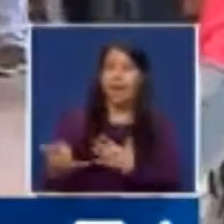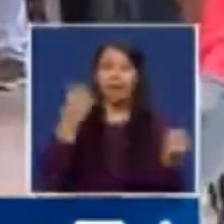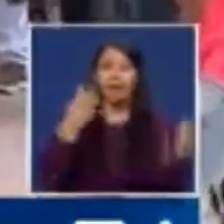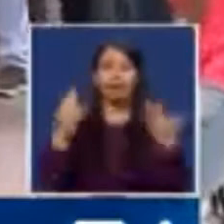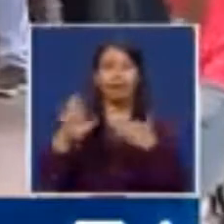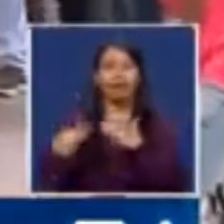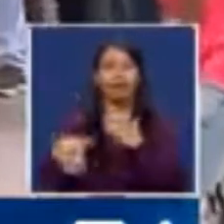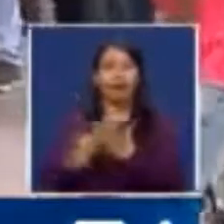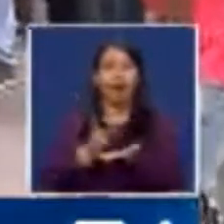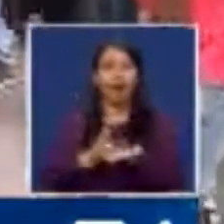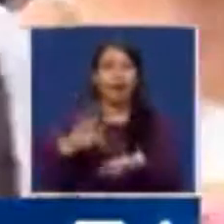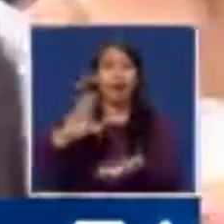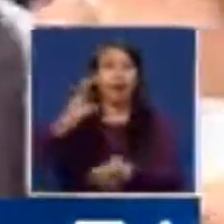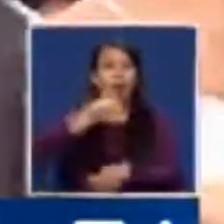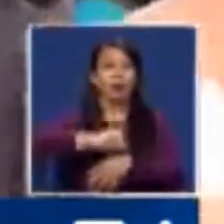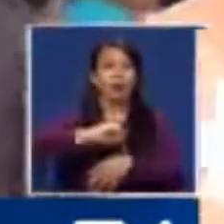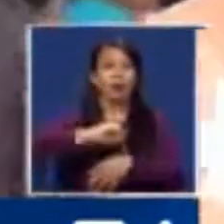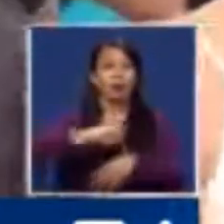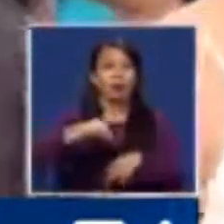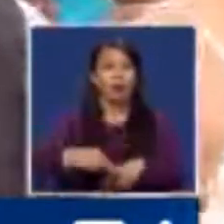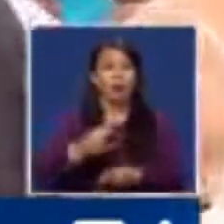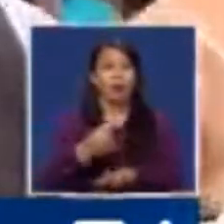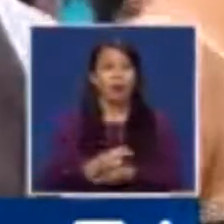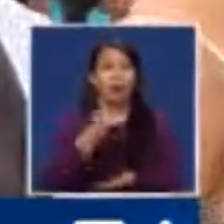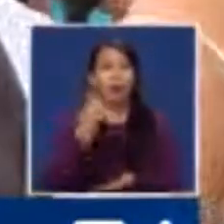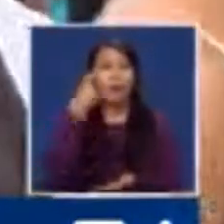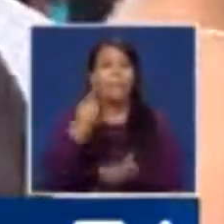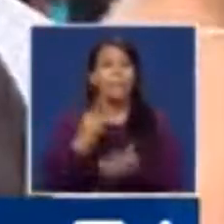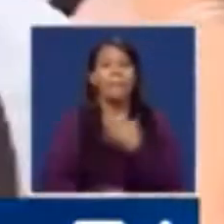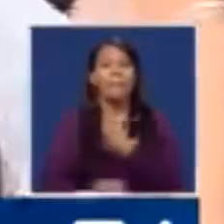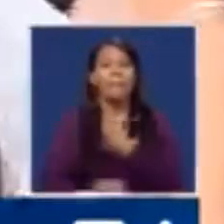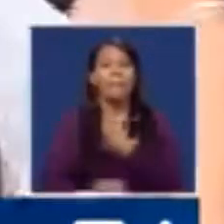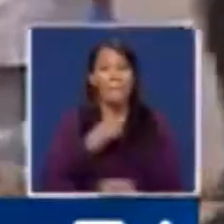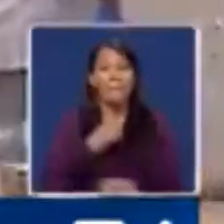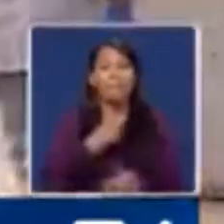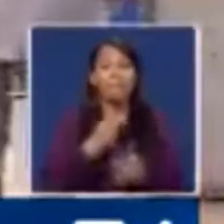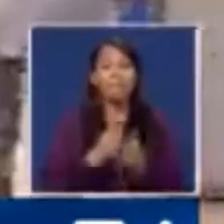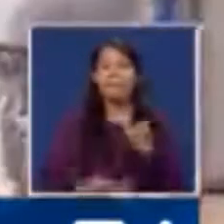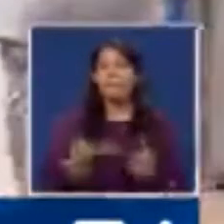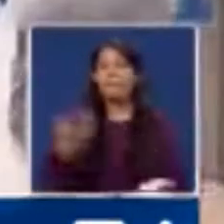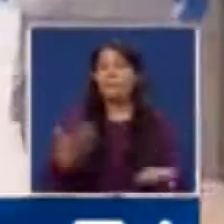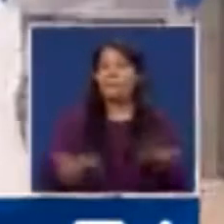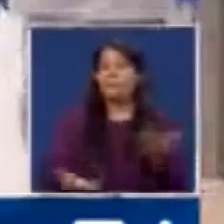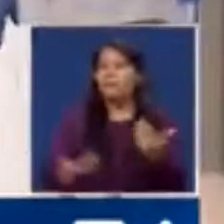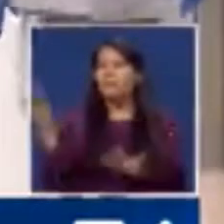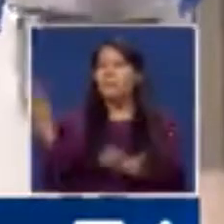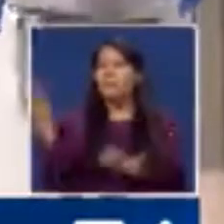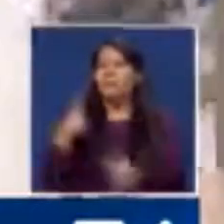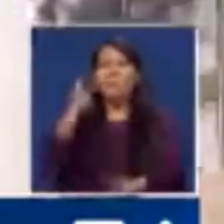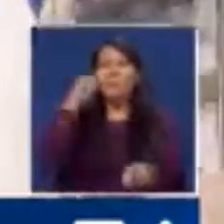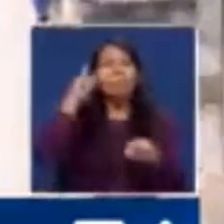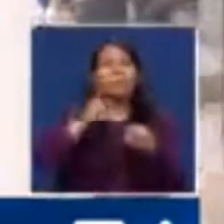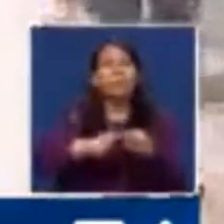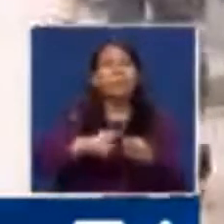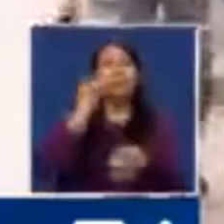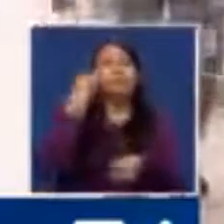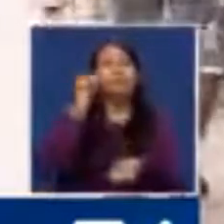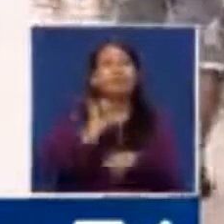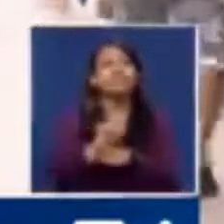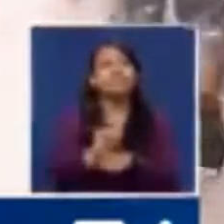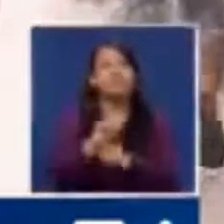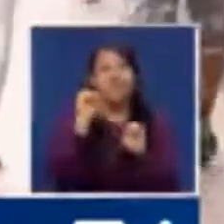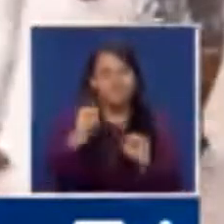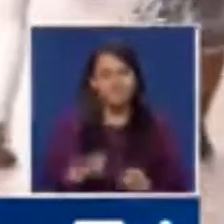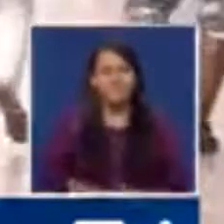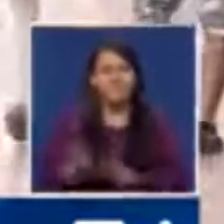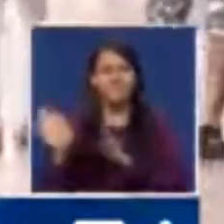presentó el Colegio de Médicos del Guayas para advertir que se debe por lo menos esperar hasta mediados de mayo para poder